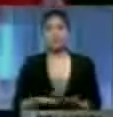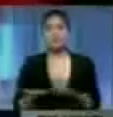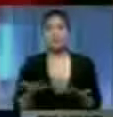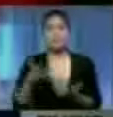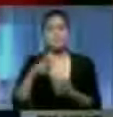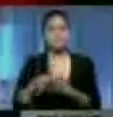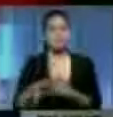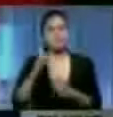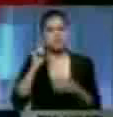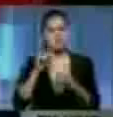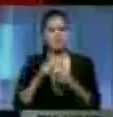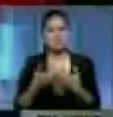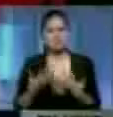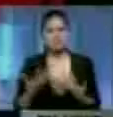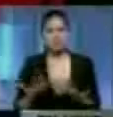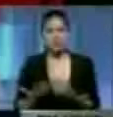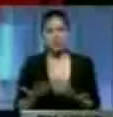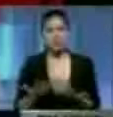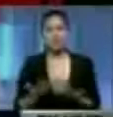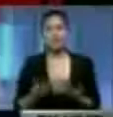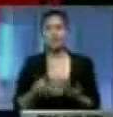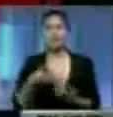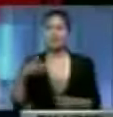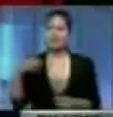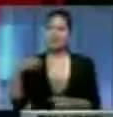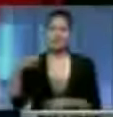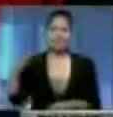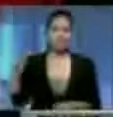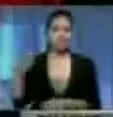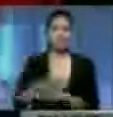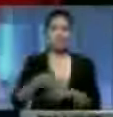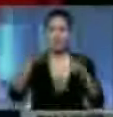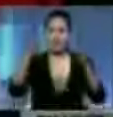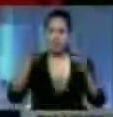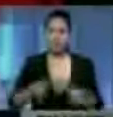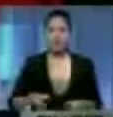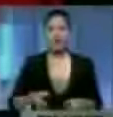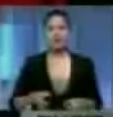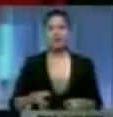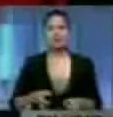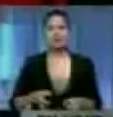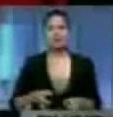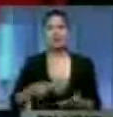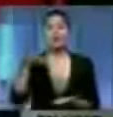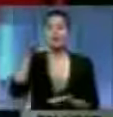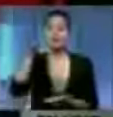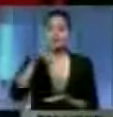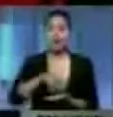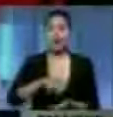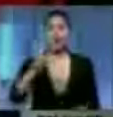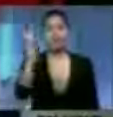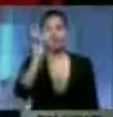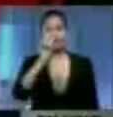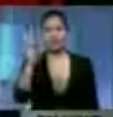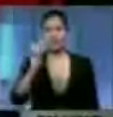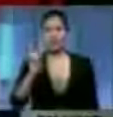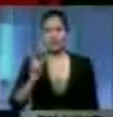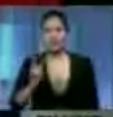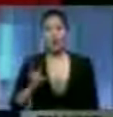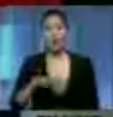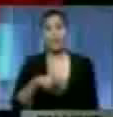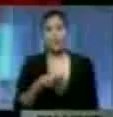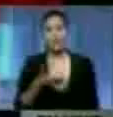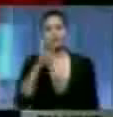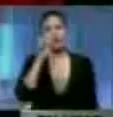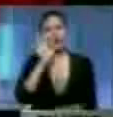incubar una demanda formal como Estado venezolano para